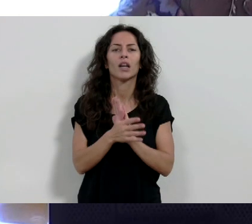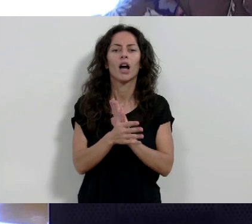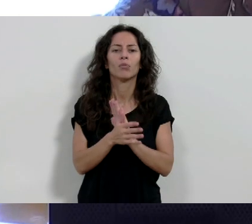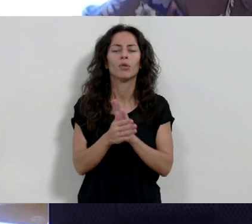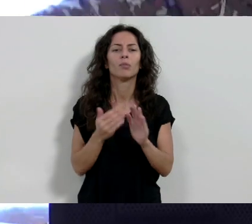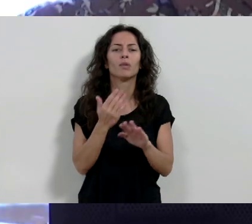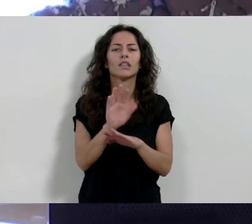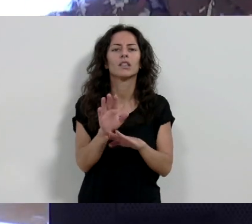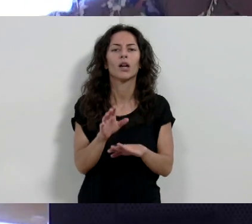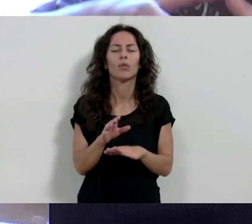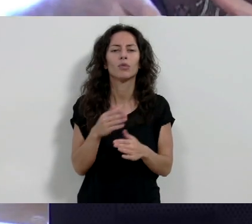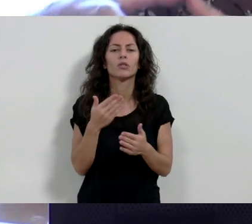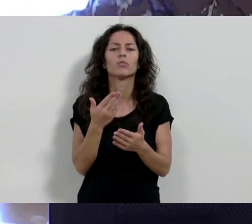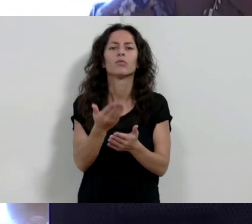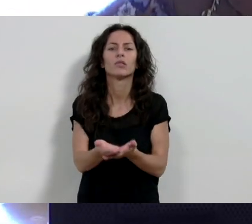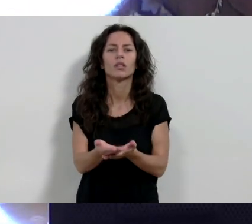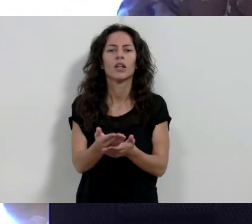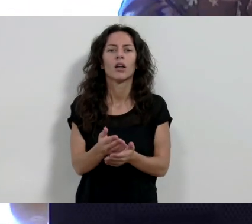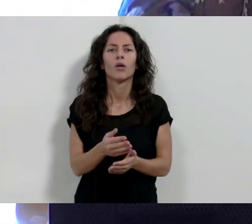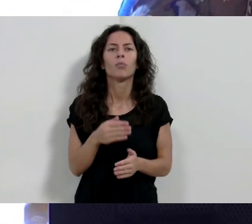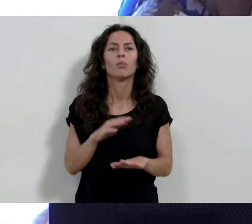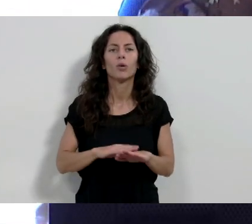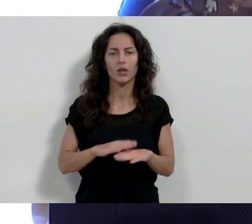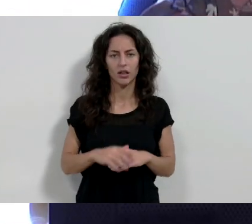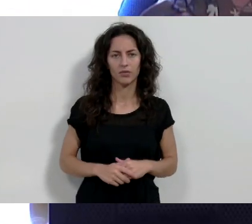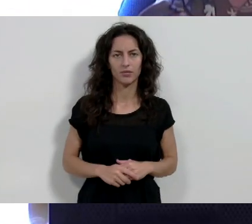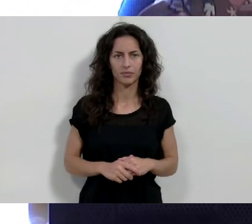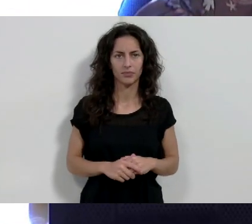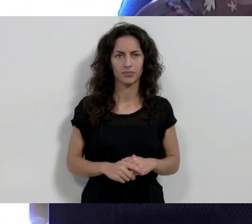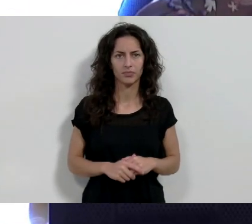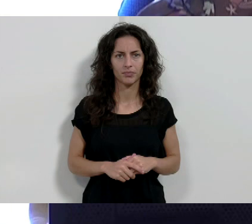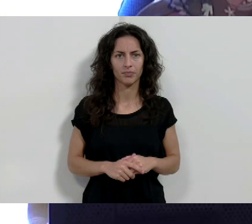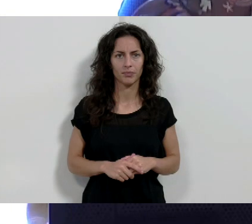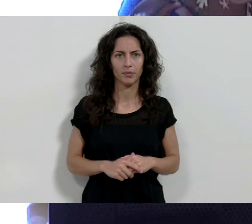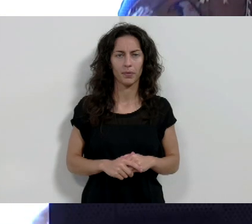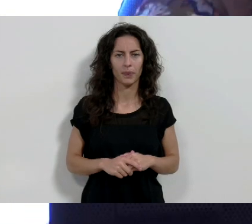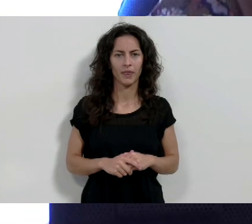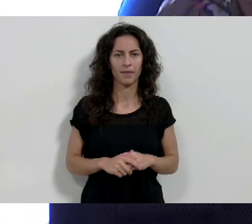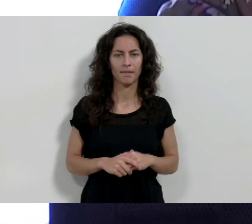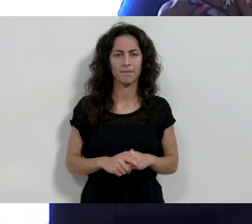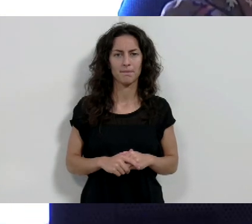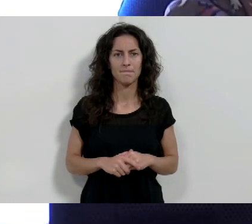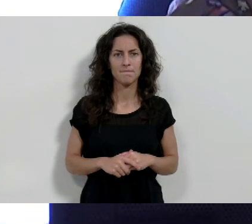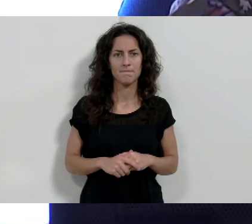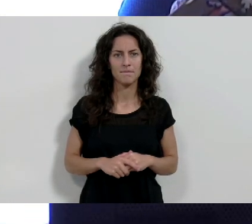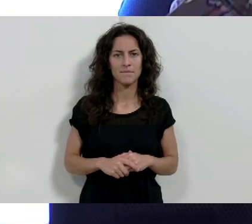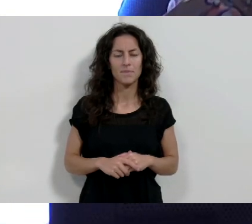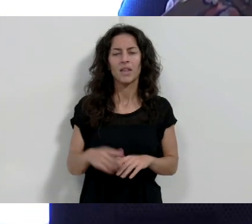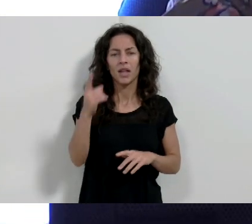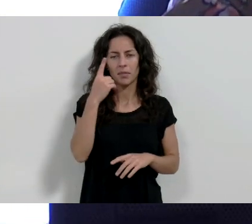más tiempo a hacer oposición a la oposición que decir realmente de ser más constructivos.